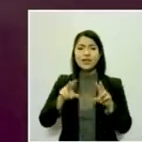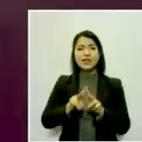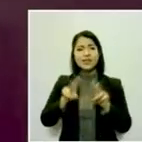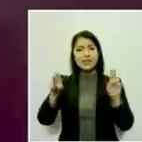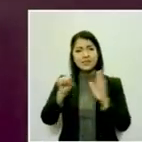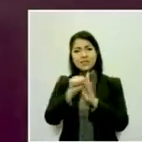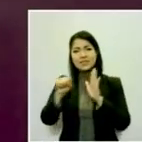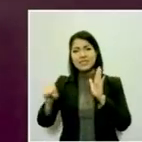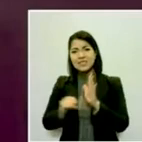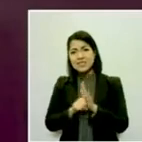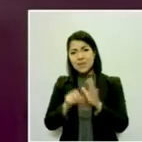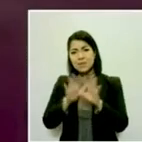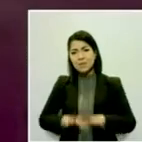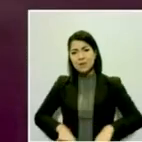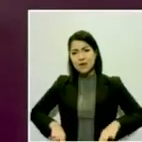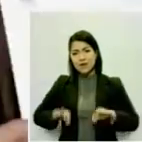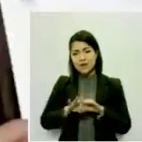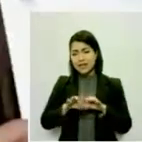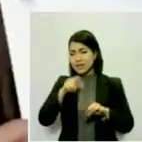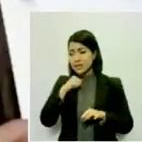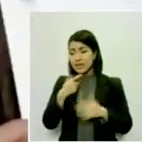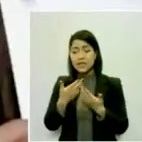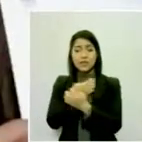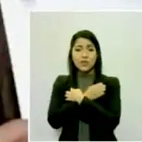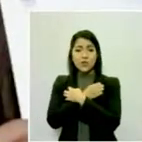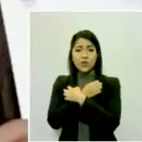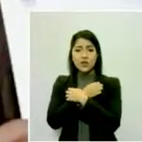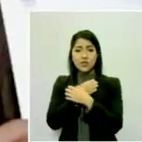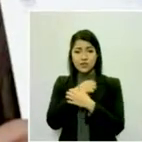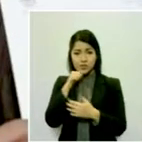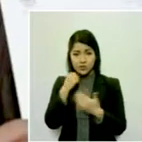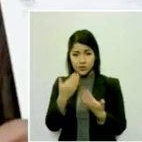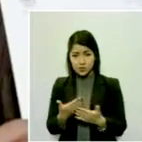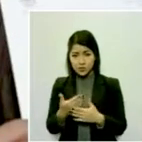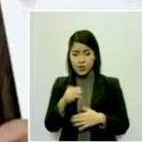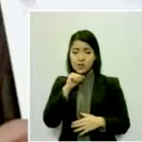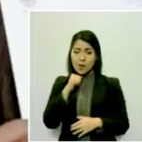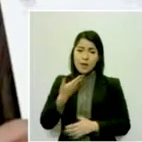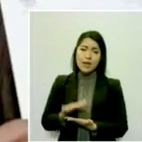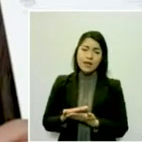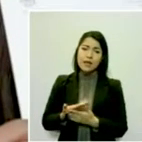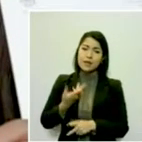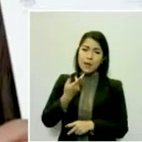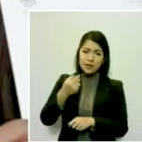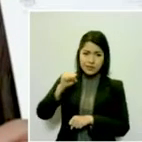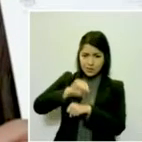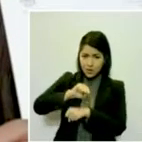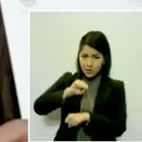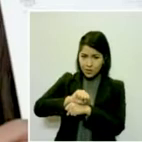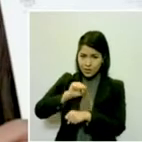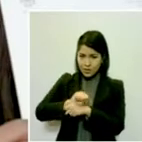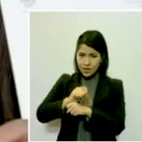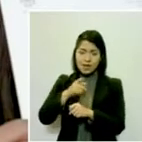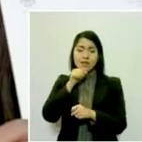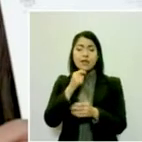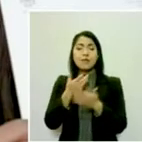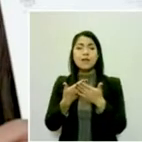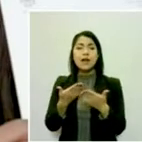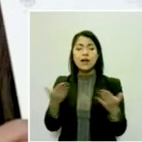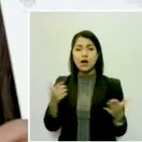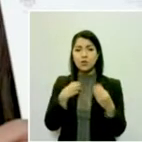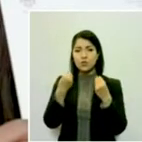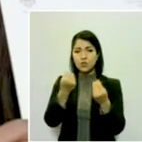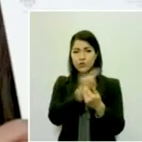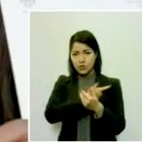más grande que tiene Michoacán en educación media superior, Bachilleres. Compartirles que el día de hoy, con mucho